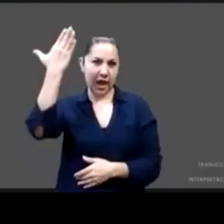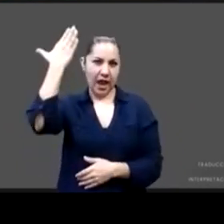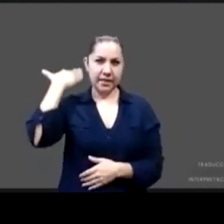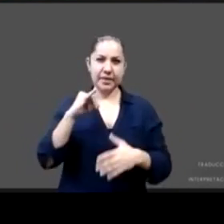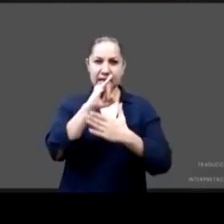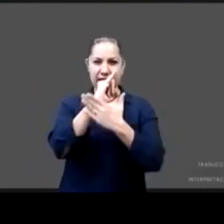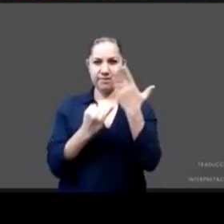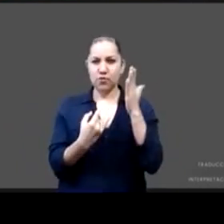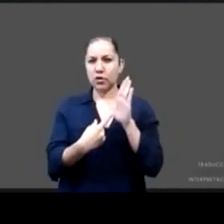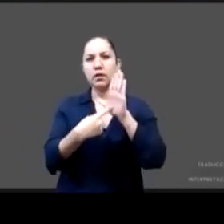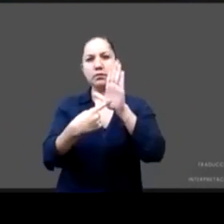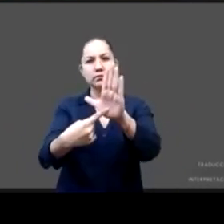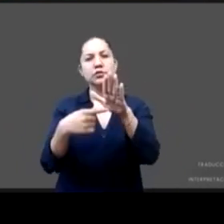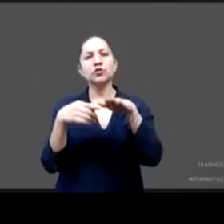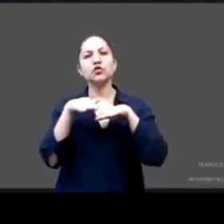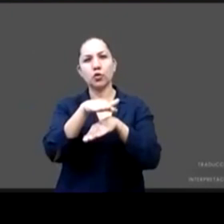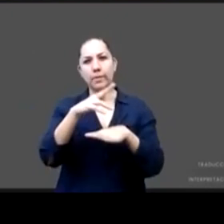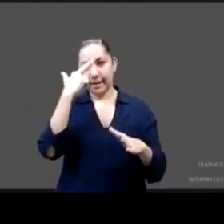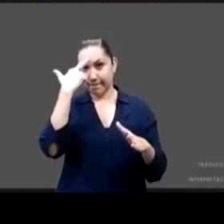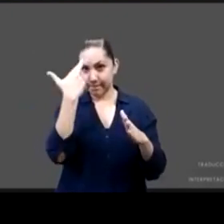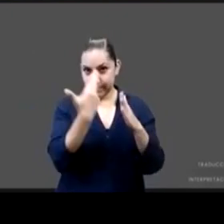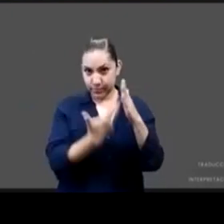violencia contra niños en todo el mundo,